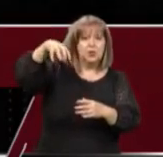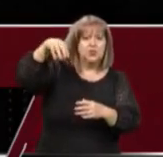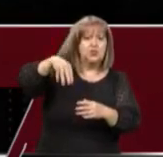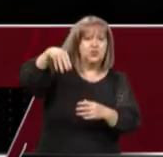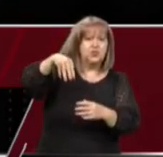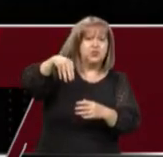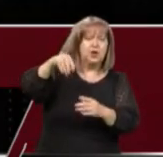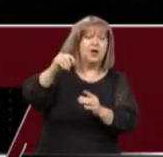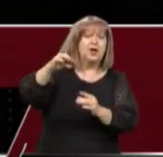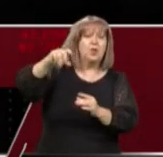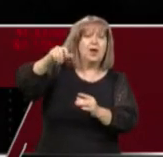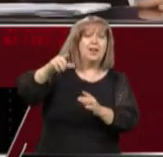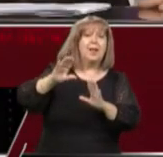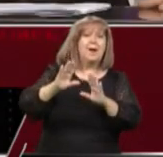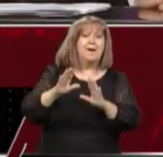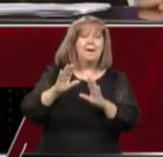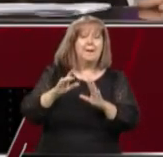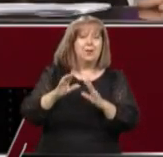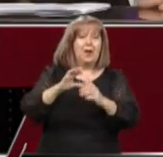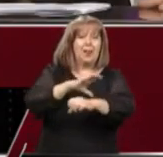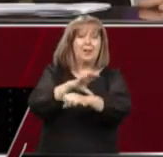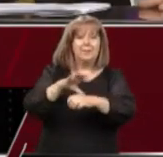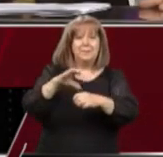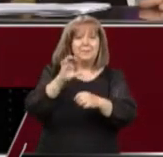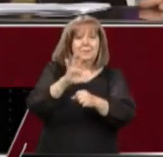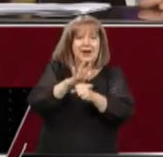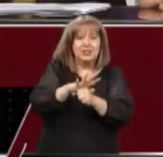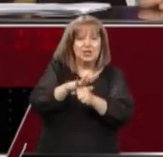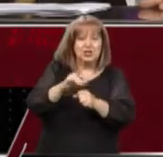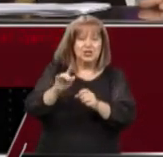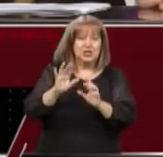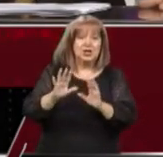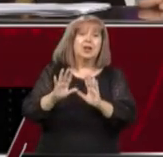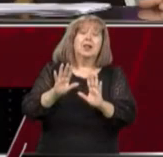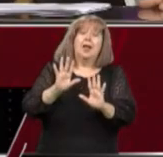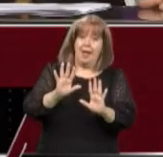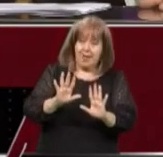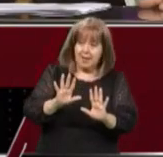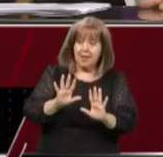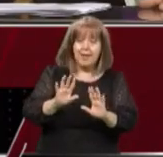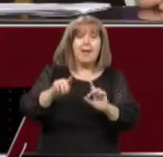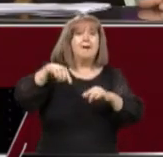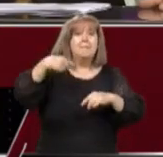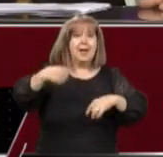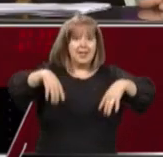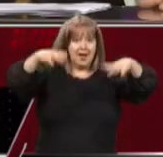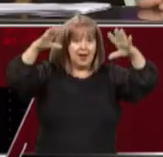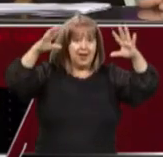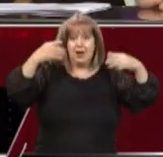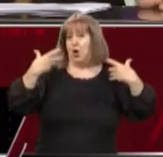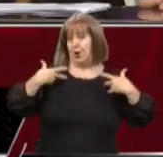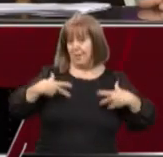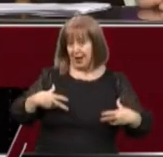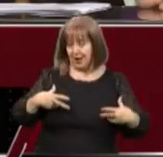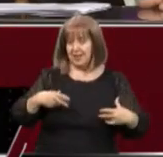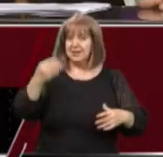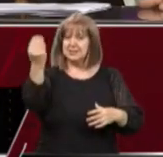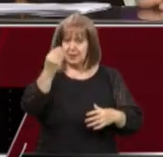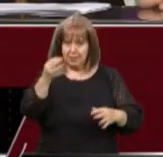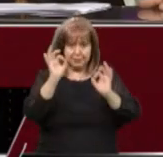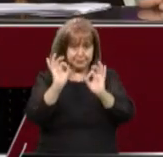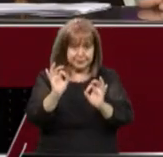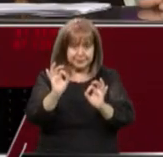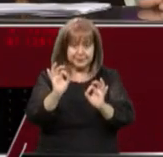raro porque recordemos que también hay alerta de tormentas para hoy si no pasa nada raro mañana ya se normalizaría el sábado tendríamos todo